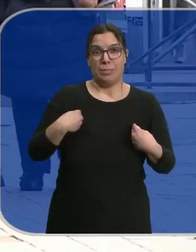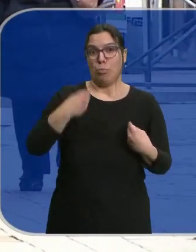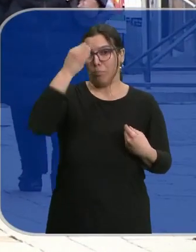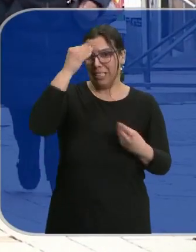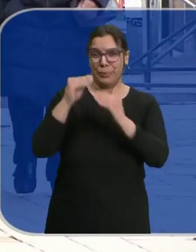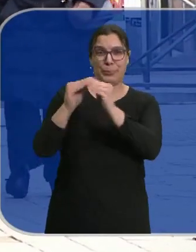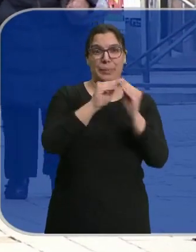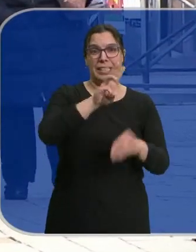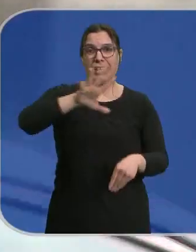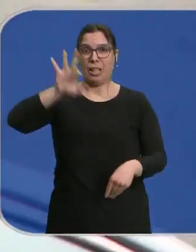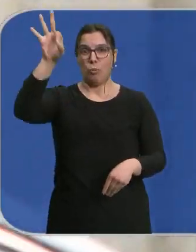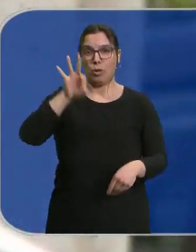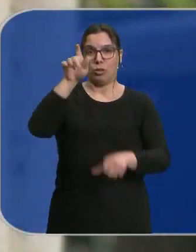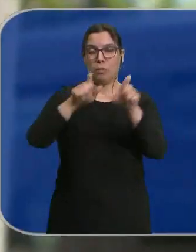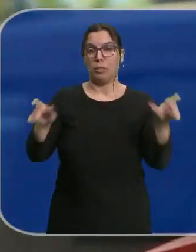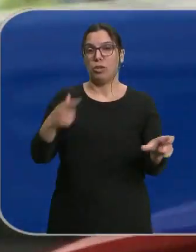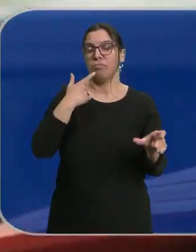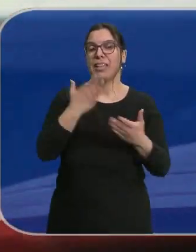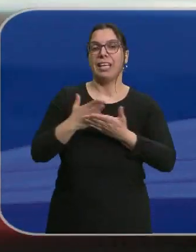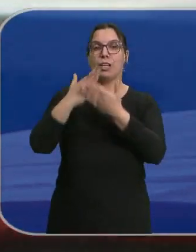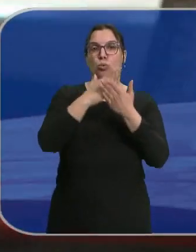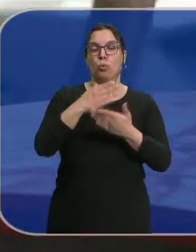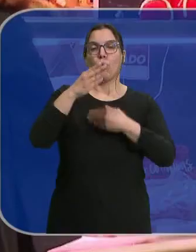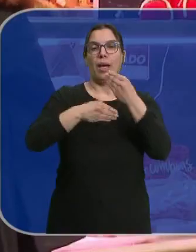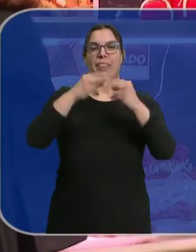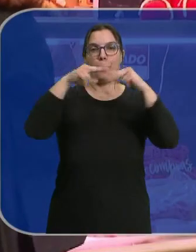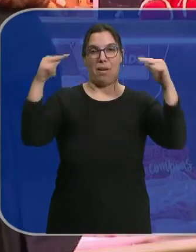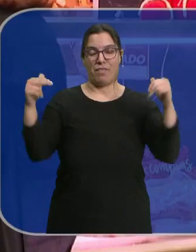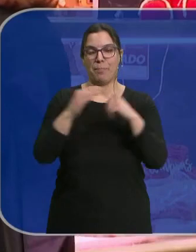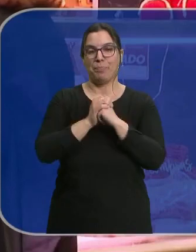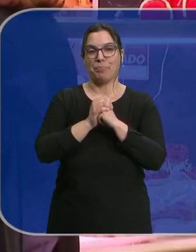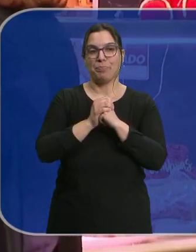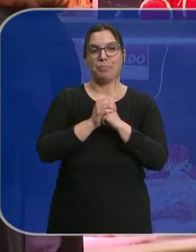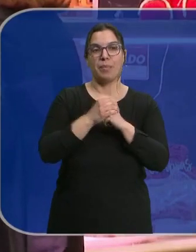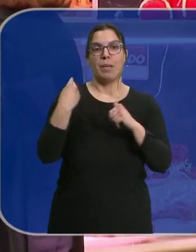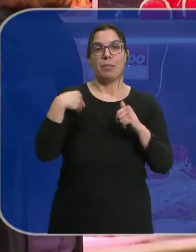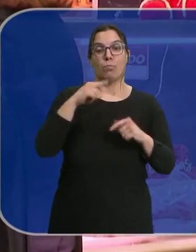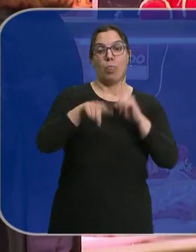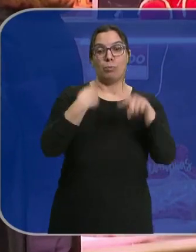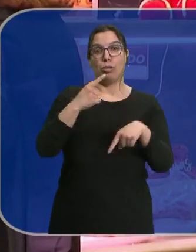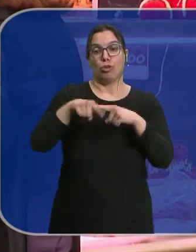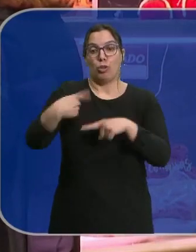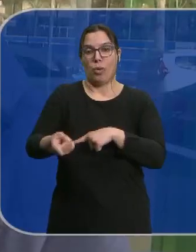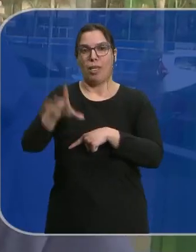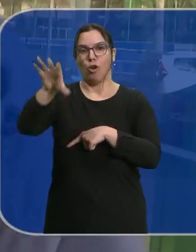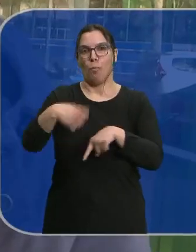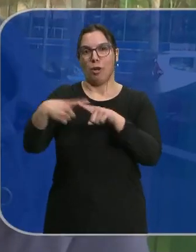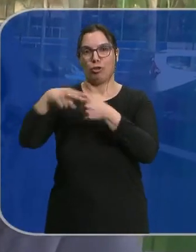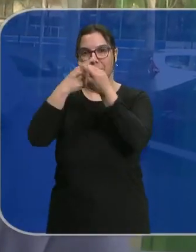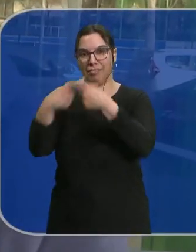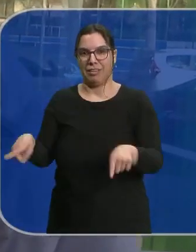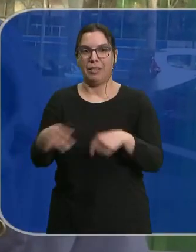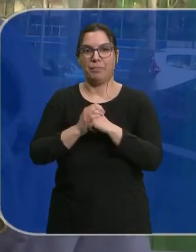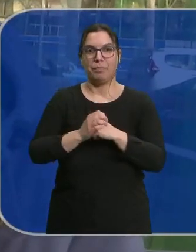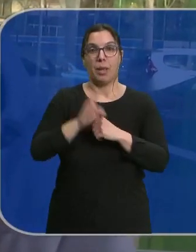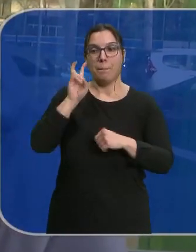un 35% de la población, según un estudio de Mapfre. Algo que se traslada a nuestro carro de la compra. Pues porque venimos a